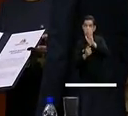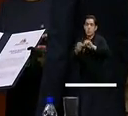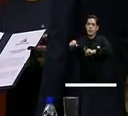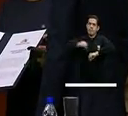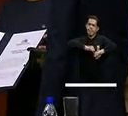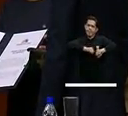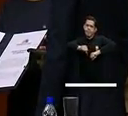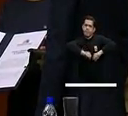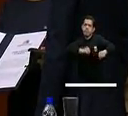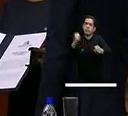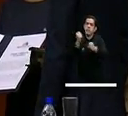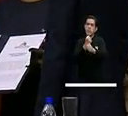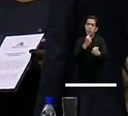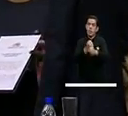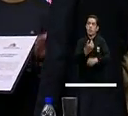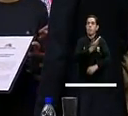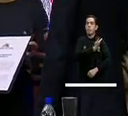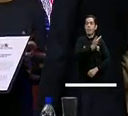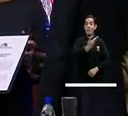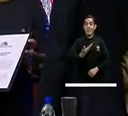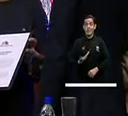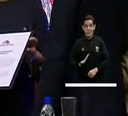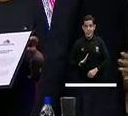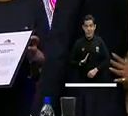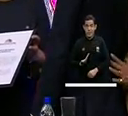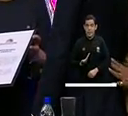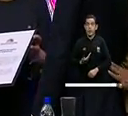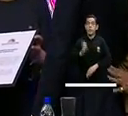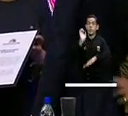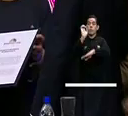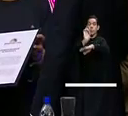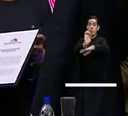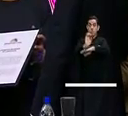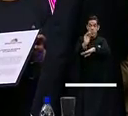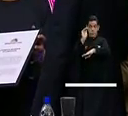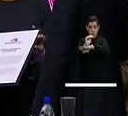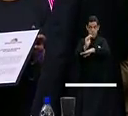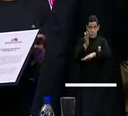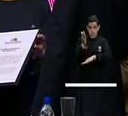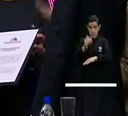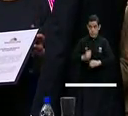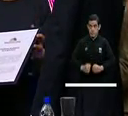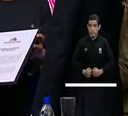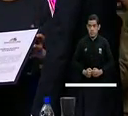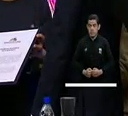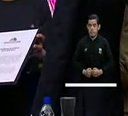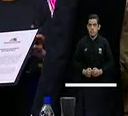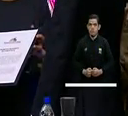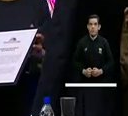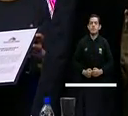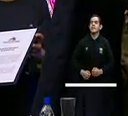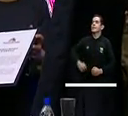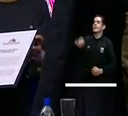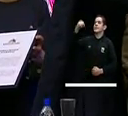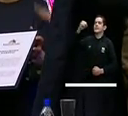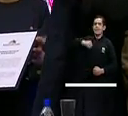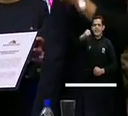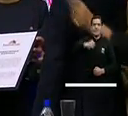de su cargo como presidente constitucional de la República del Ecuador? Sí,